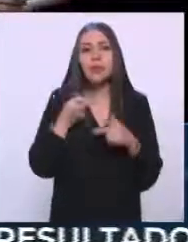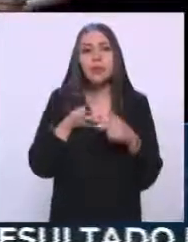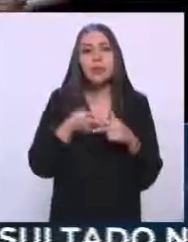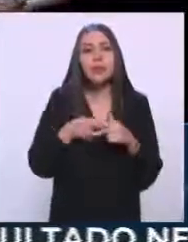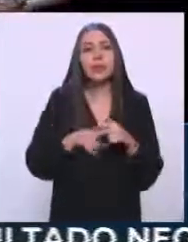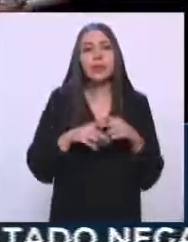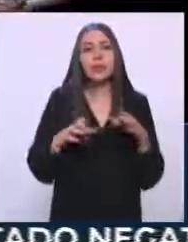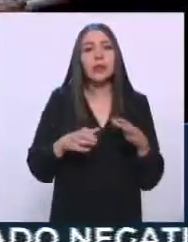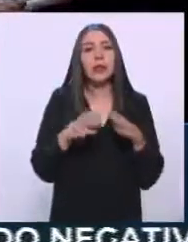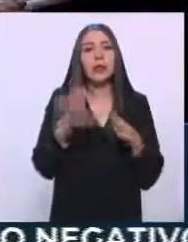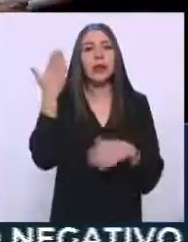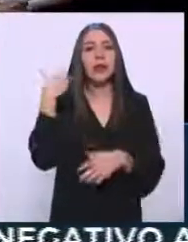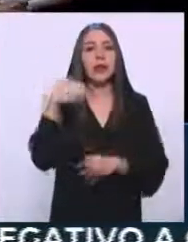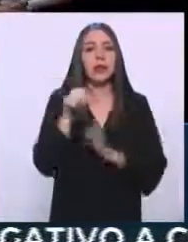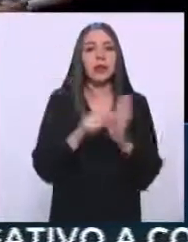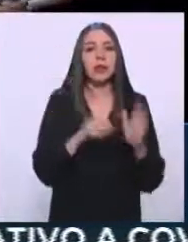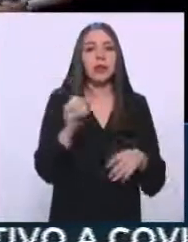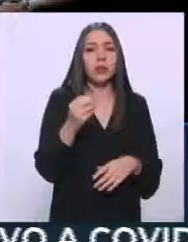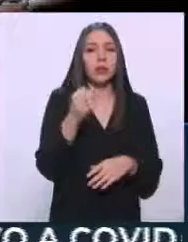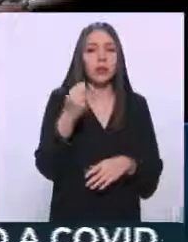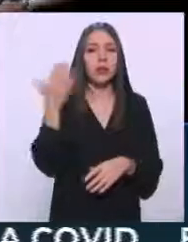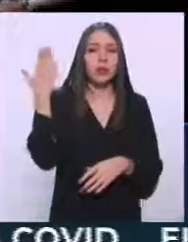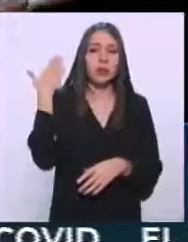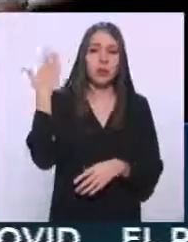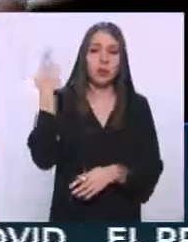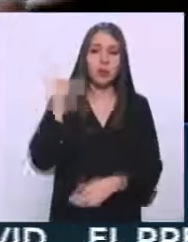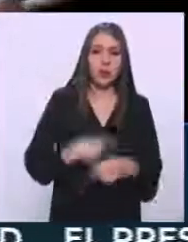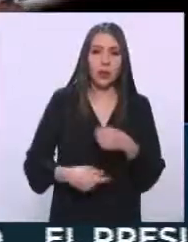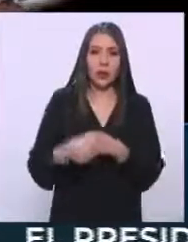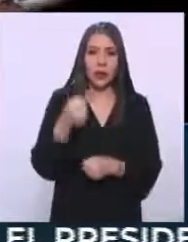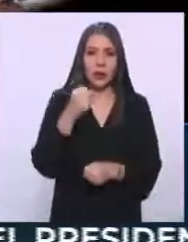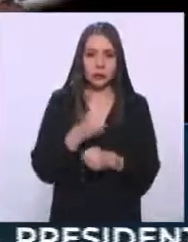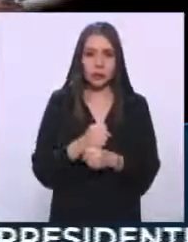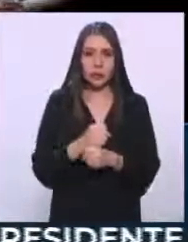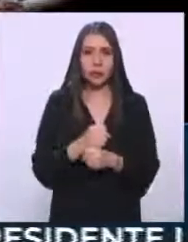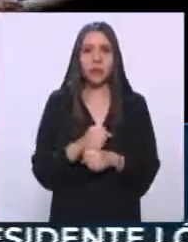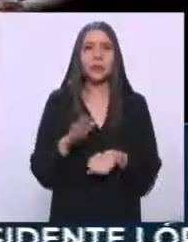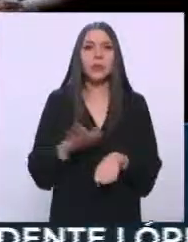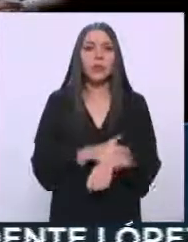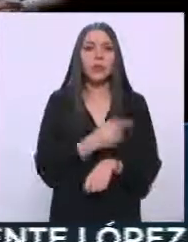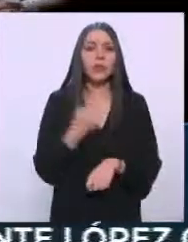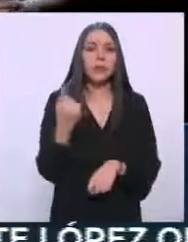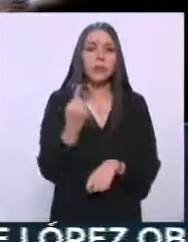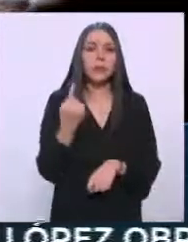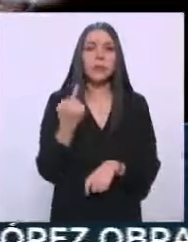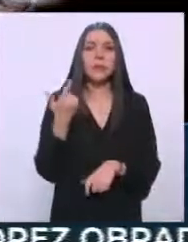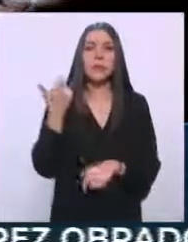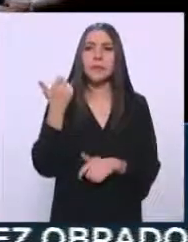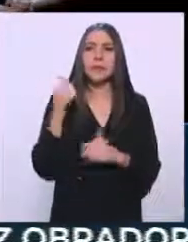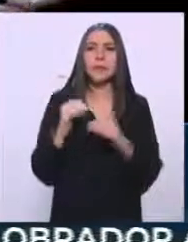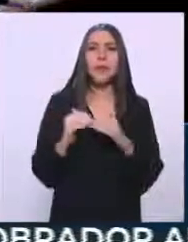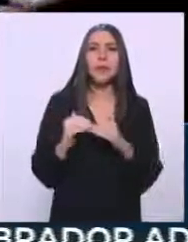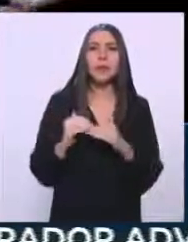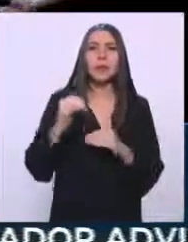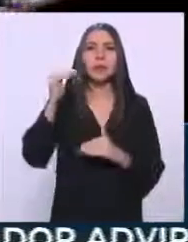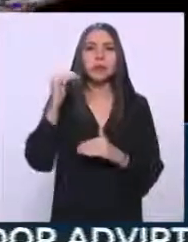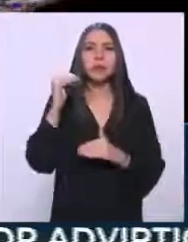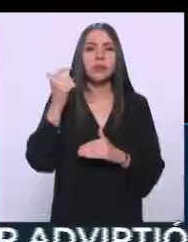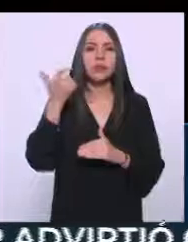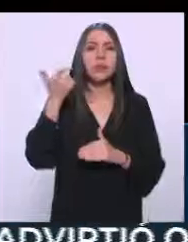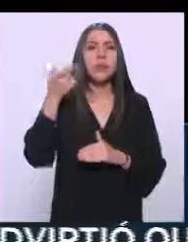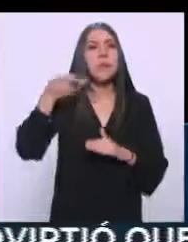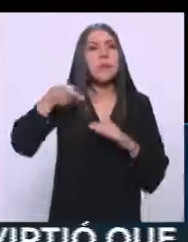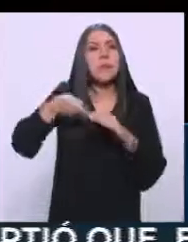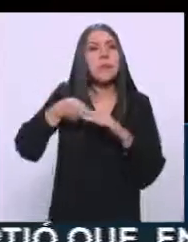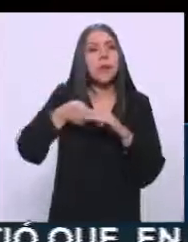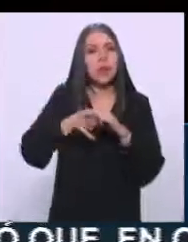en el mes de octubre del año pasado, a propósito del alza del metro, del precio del metro, que era